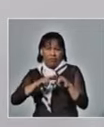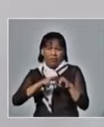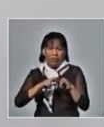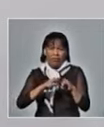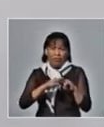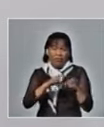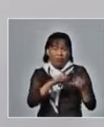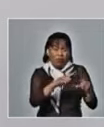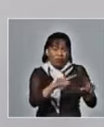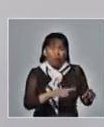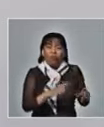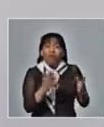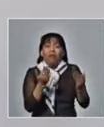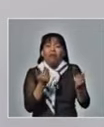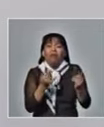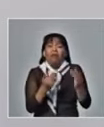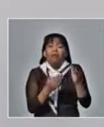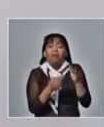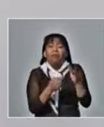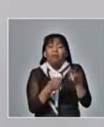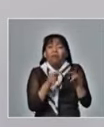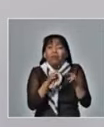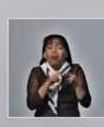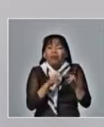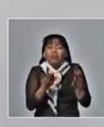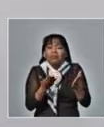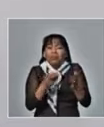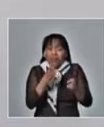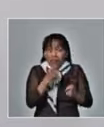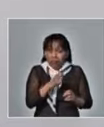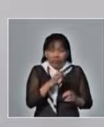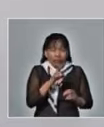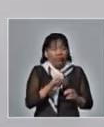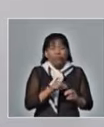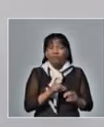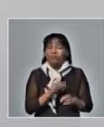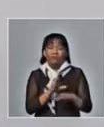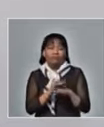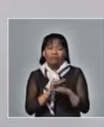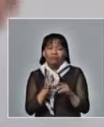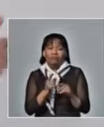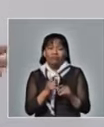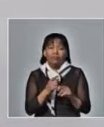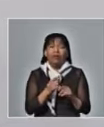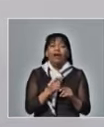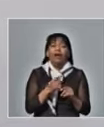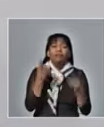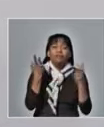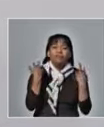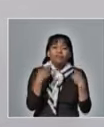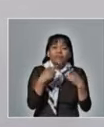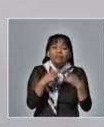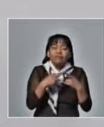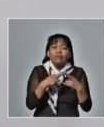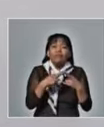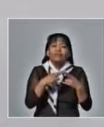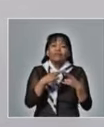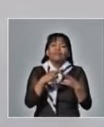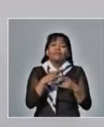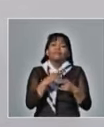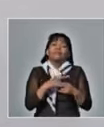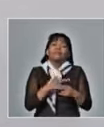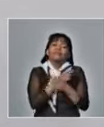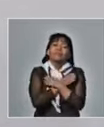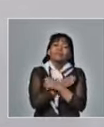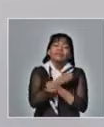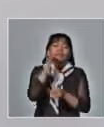hay bancas para ellos. Eso es algo que no nos podemos permitir. A los maestros de educación indígena, de educación especial, apoyos